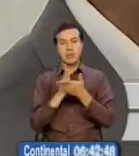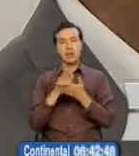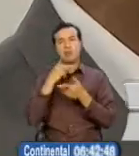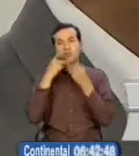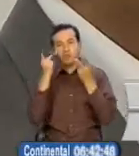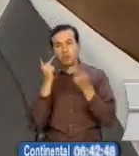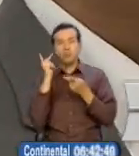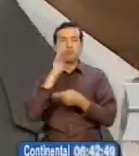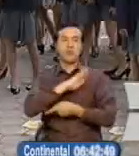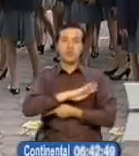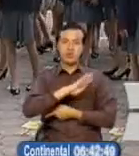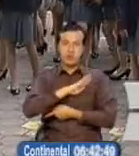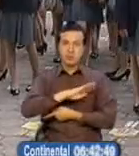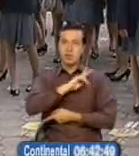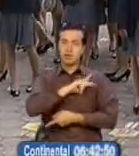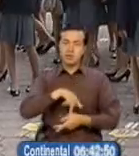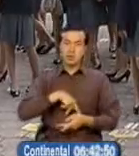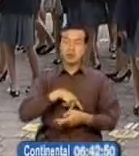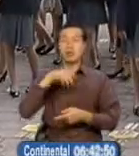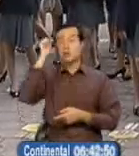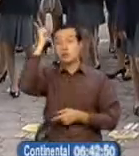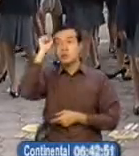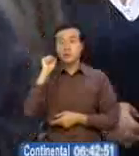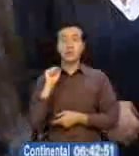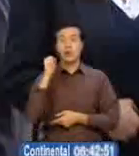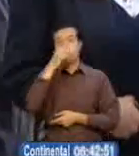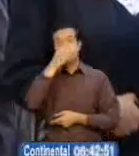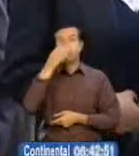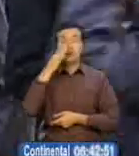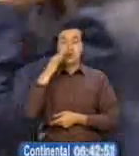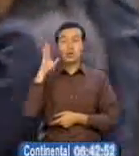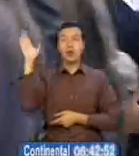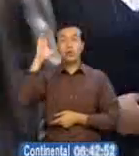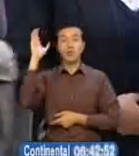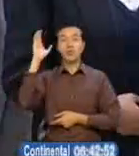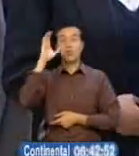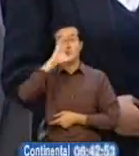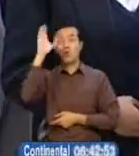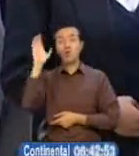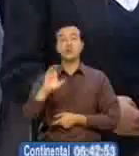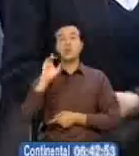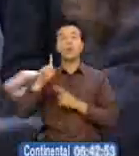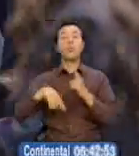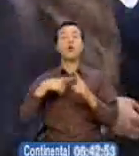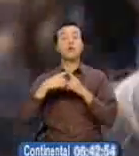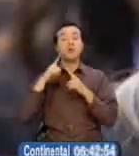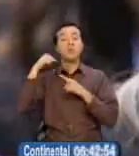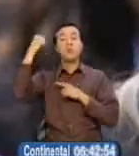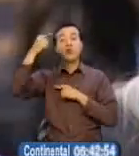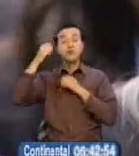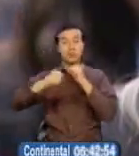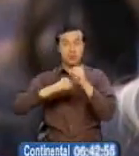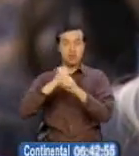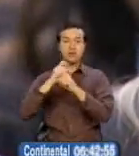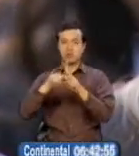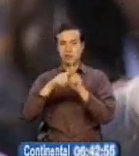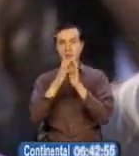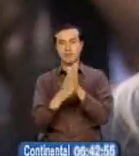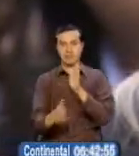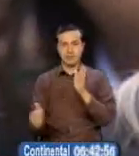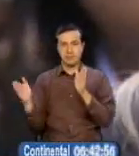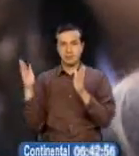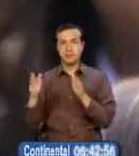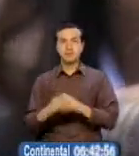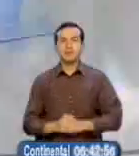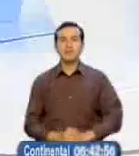particulares y municipales del régimen Sierra y Amazonía, mientras que en la costa se aplicará desde el siguiente año lectivo. Olga Velasco,